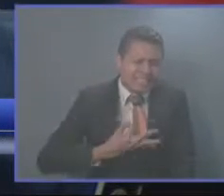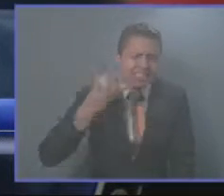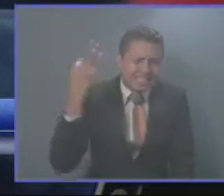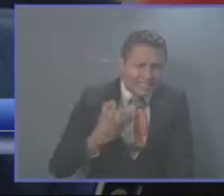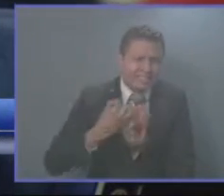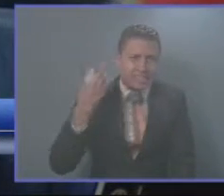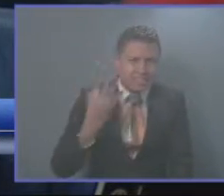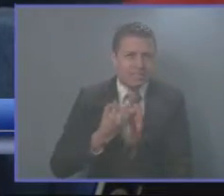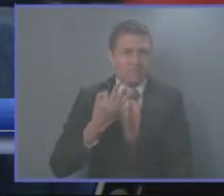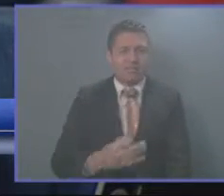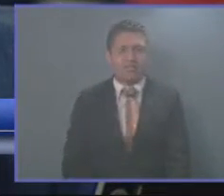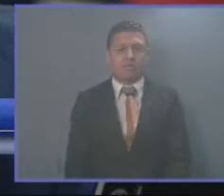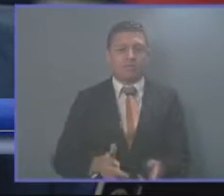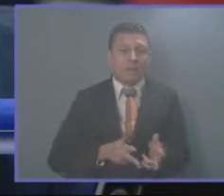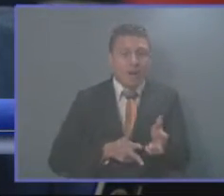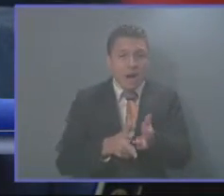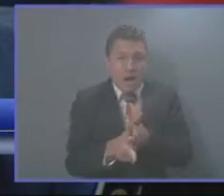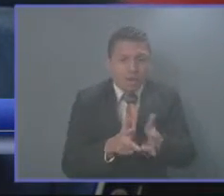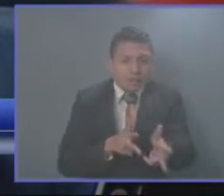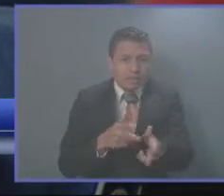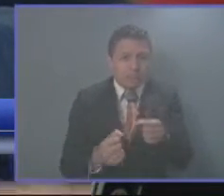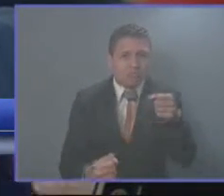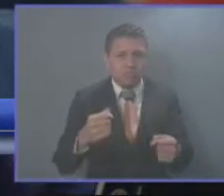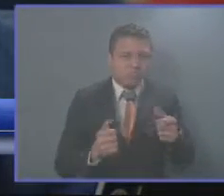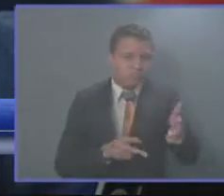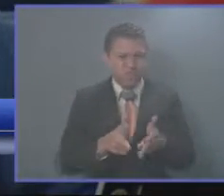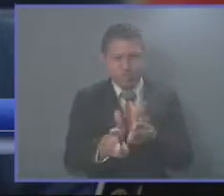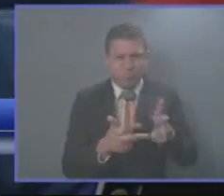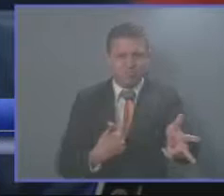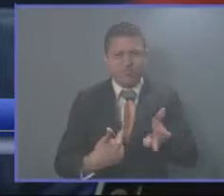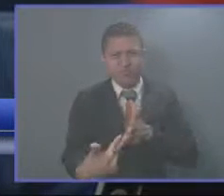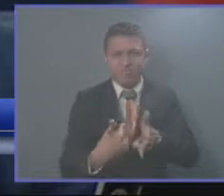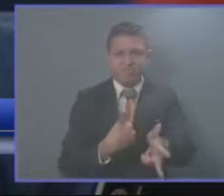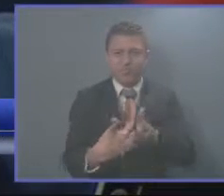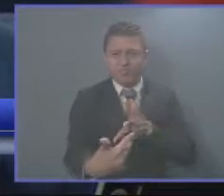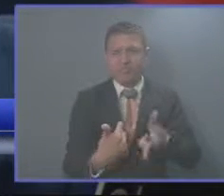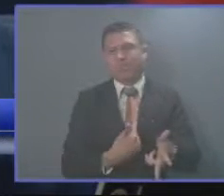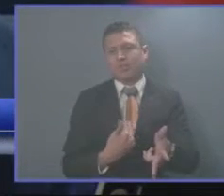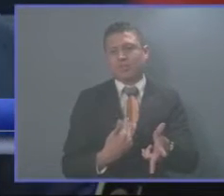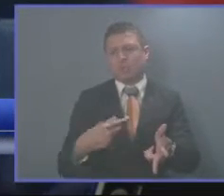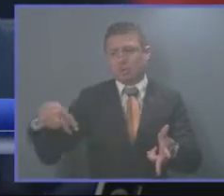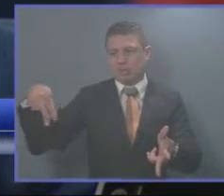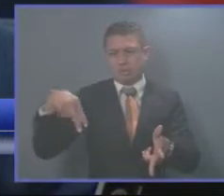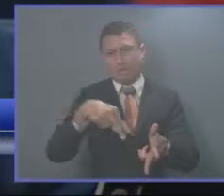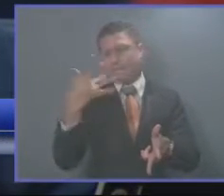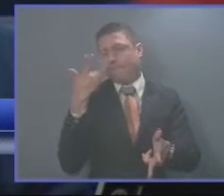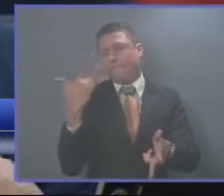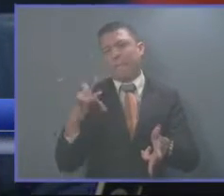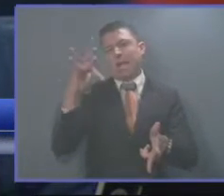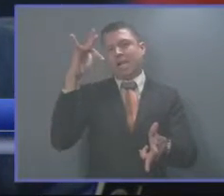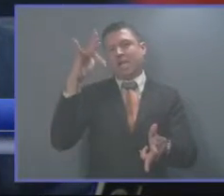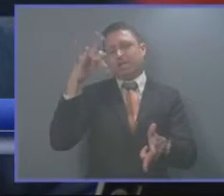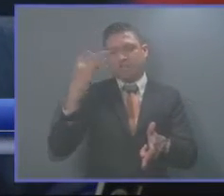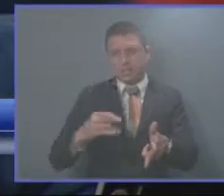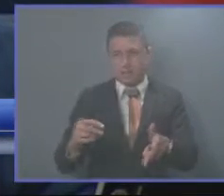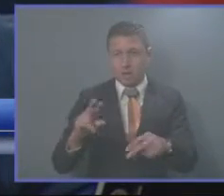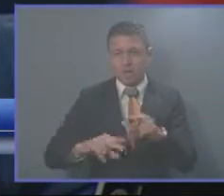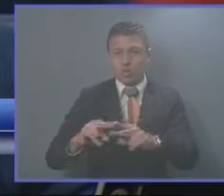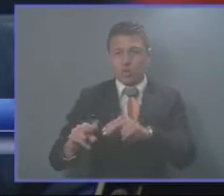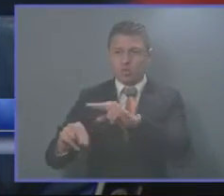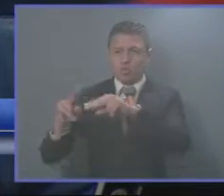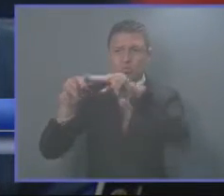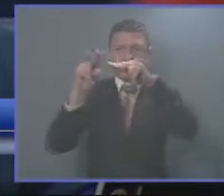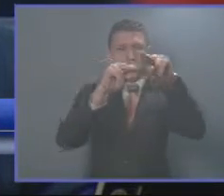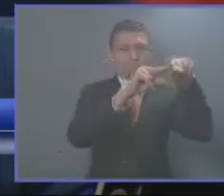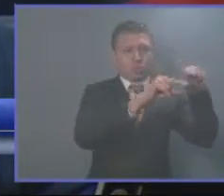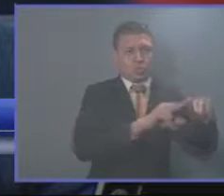en la zona. Es por eso que en el gobierno anterior también lo solicité al ministro de Obras Públicas y ahora lo hago con este nuevo